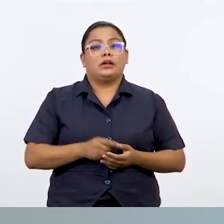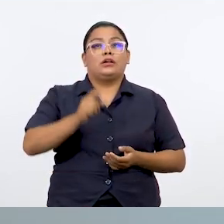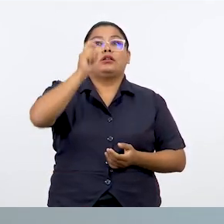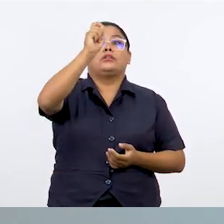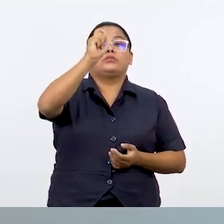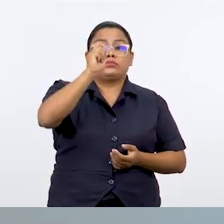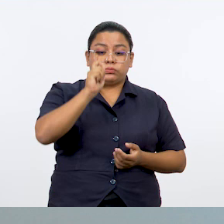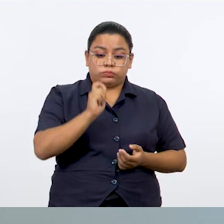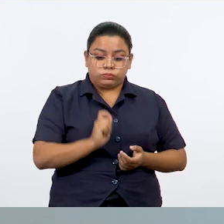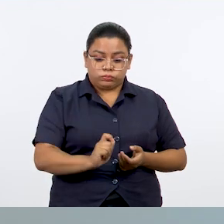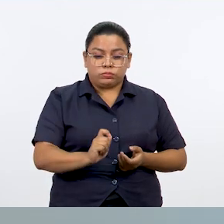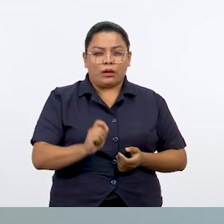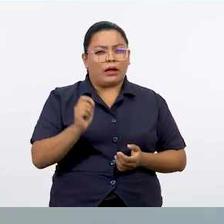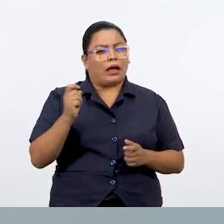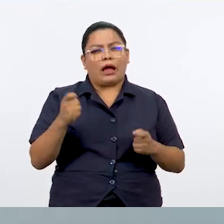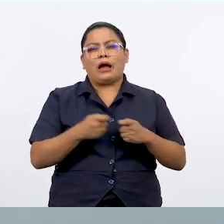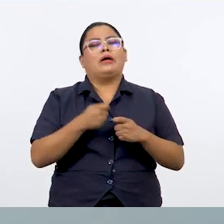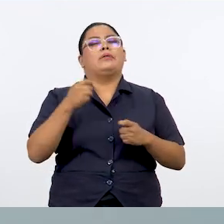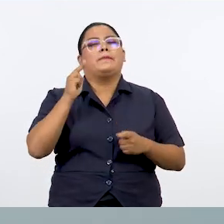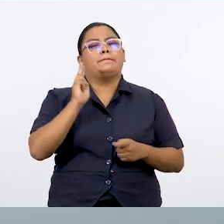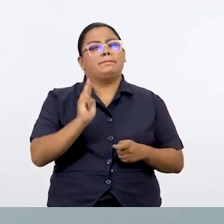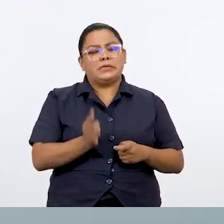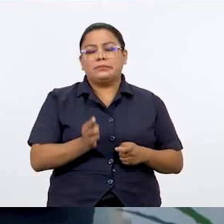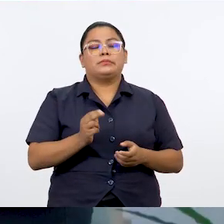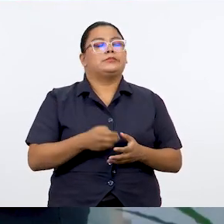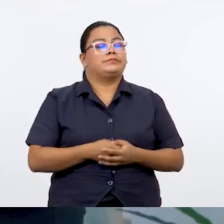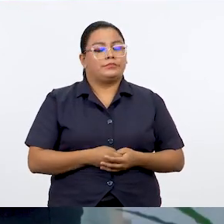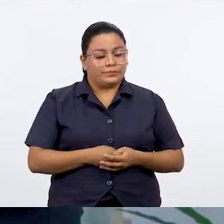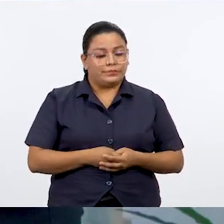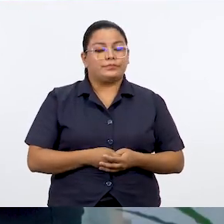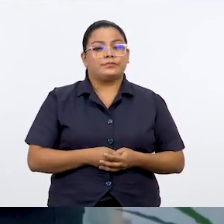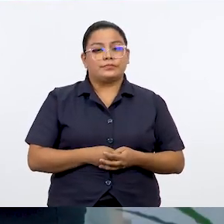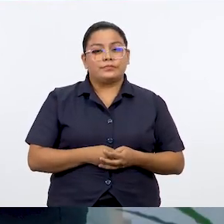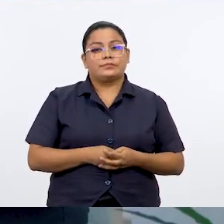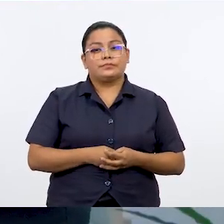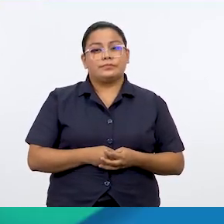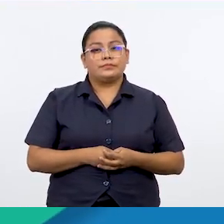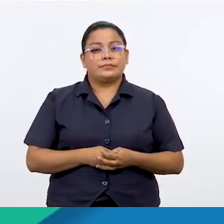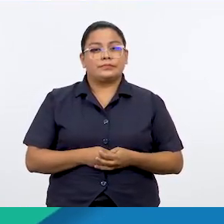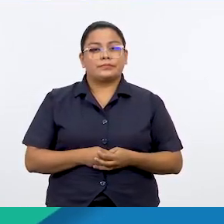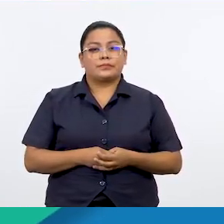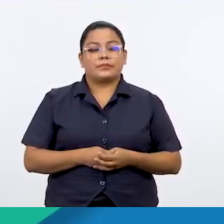bajáramos el punto. En la misma dirección de la división original.